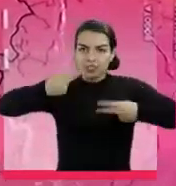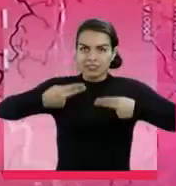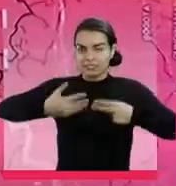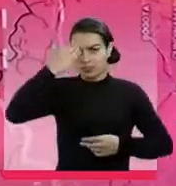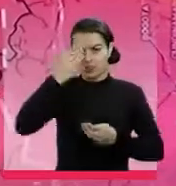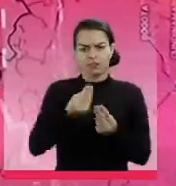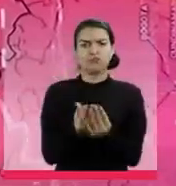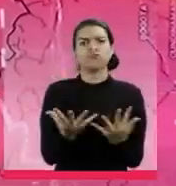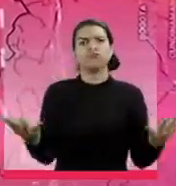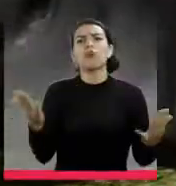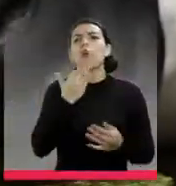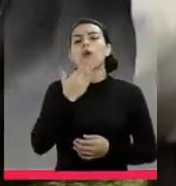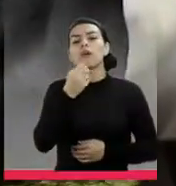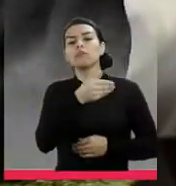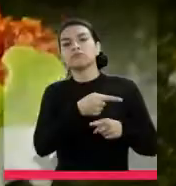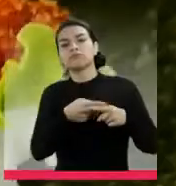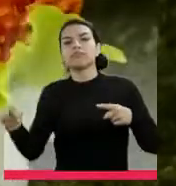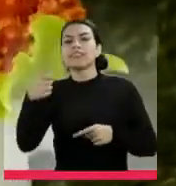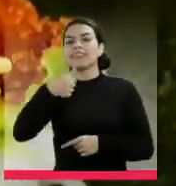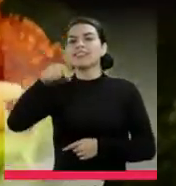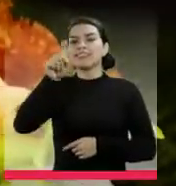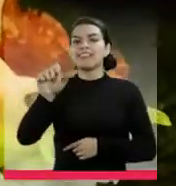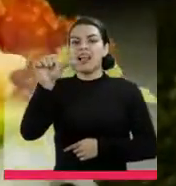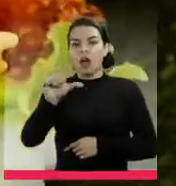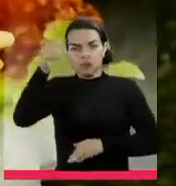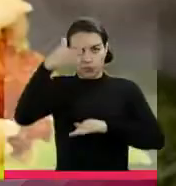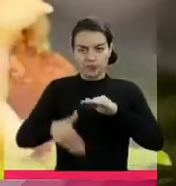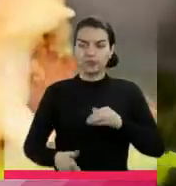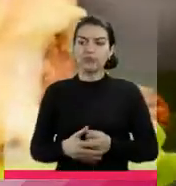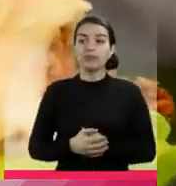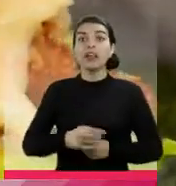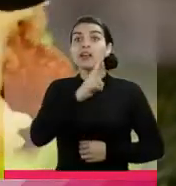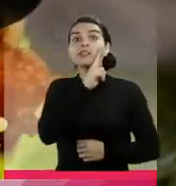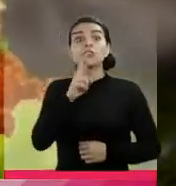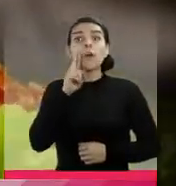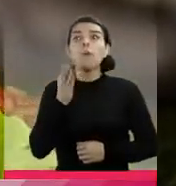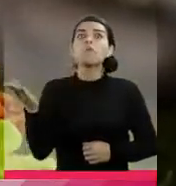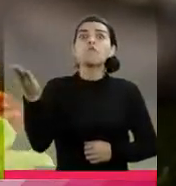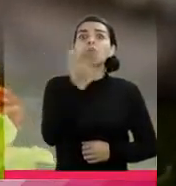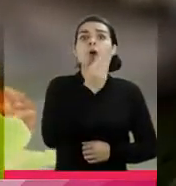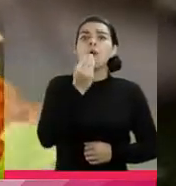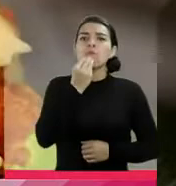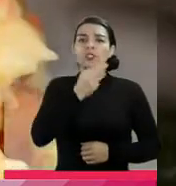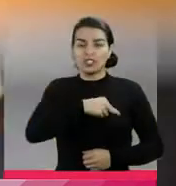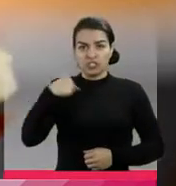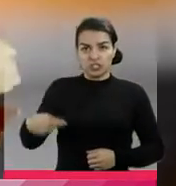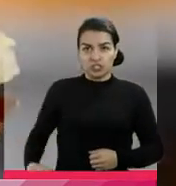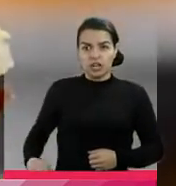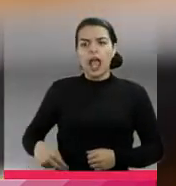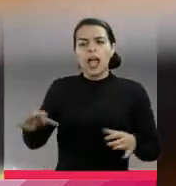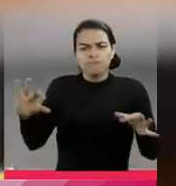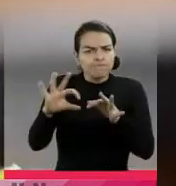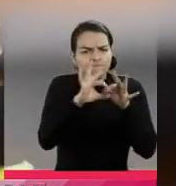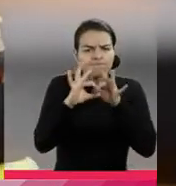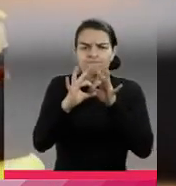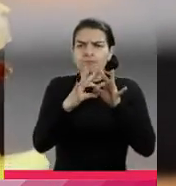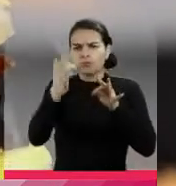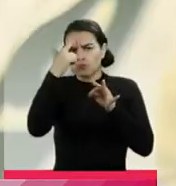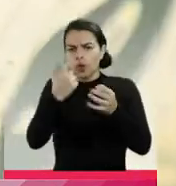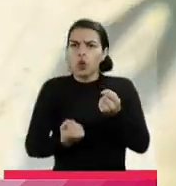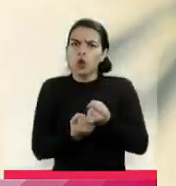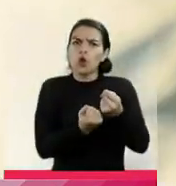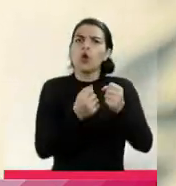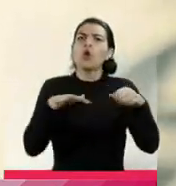agosto. Los restaurantes de comida oriental se unieron para sacar adelante a este sector tan golpeado por la pandemia.